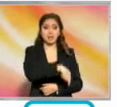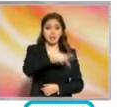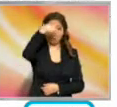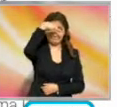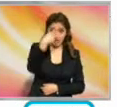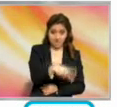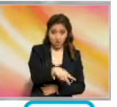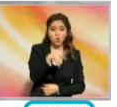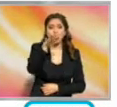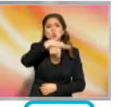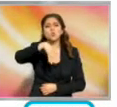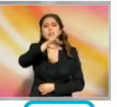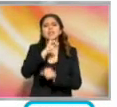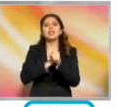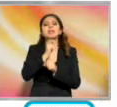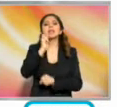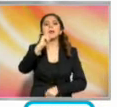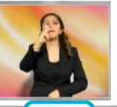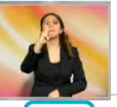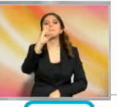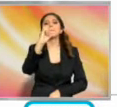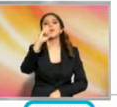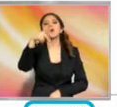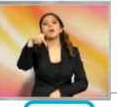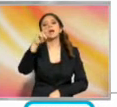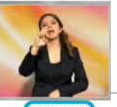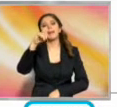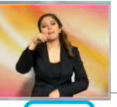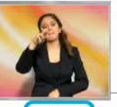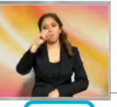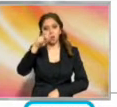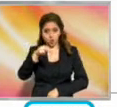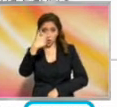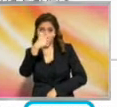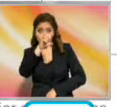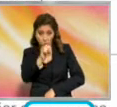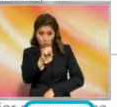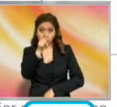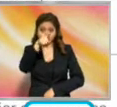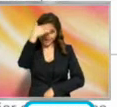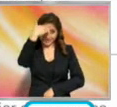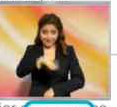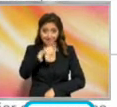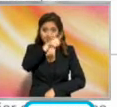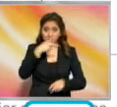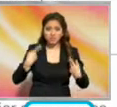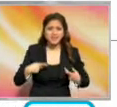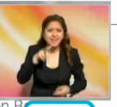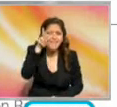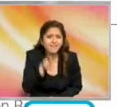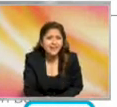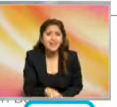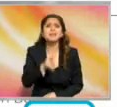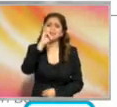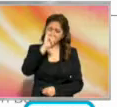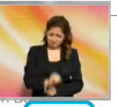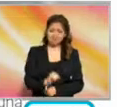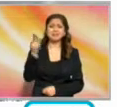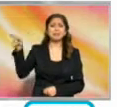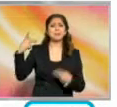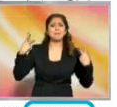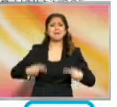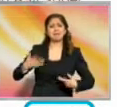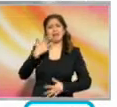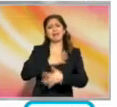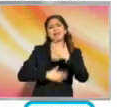Por supuesto que No. sí, claro. ¿De Pokémon Go, verdad? el videojuego. Esa es nuestra búsqueda fundamental, No, gracias. ¿quién llega a su casa cansado del trabajo?